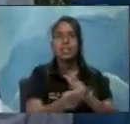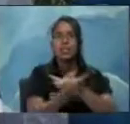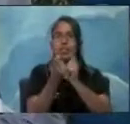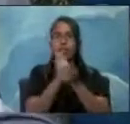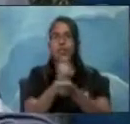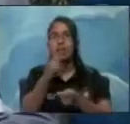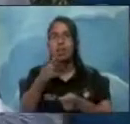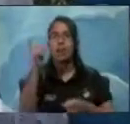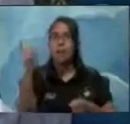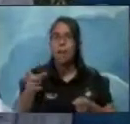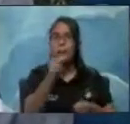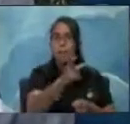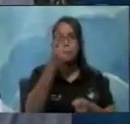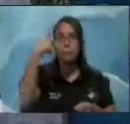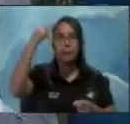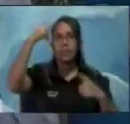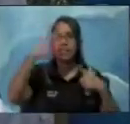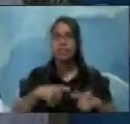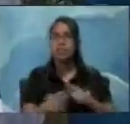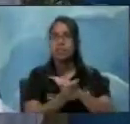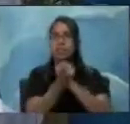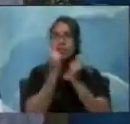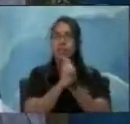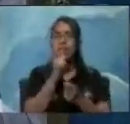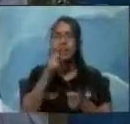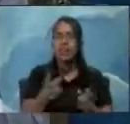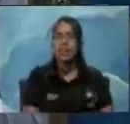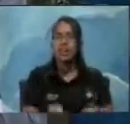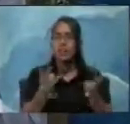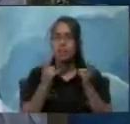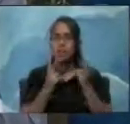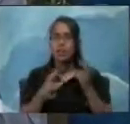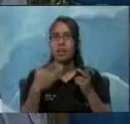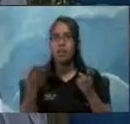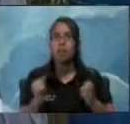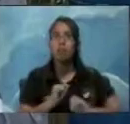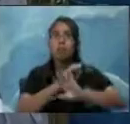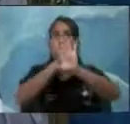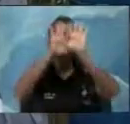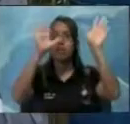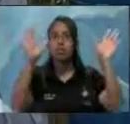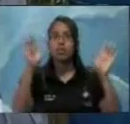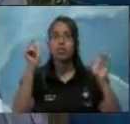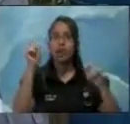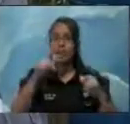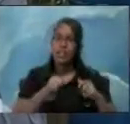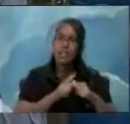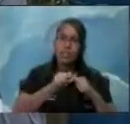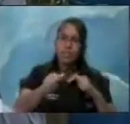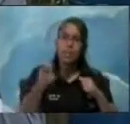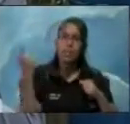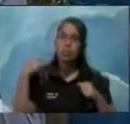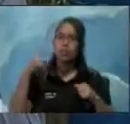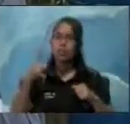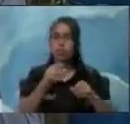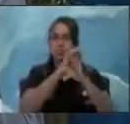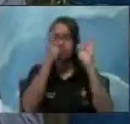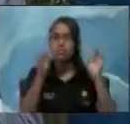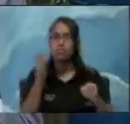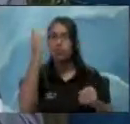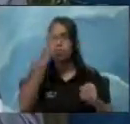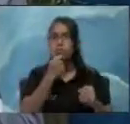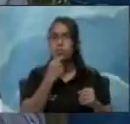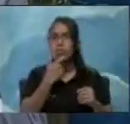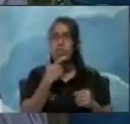en los seres humanos para hacer transformaciones en las vidas qué maravilloso esta semana Tuvimos una actividad muy bonita í en la misión